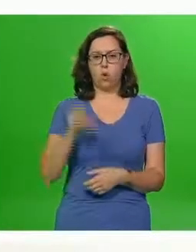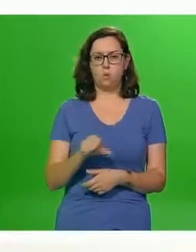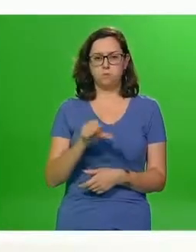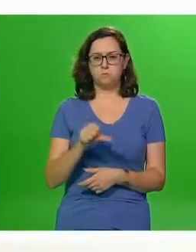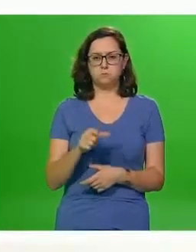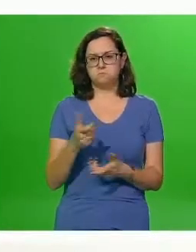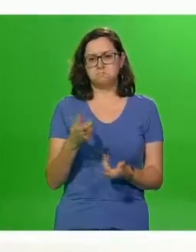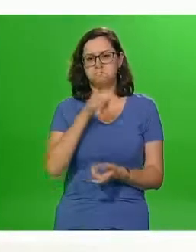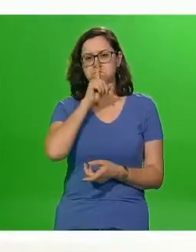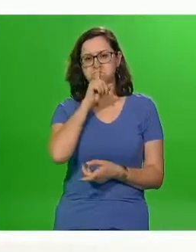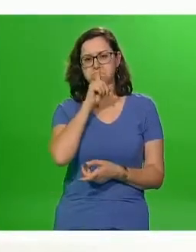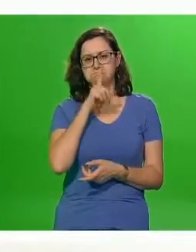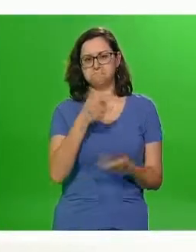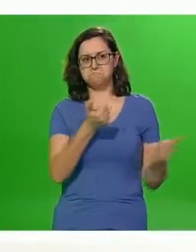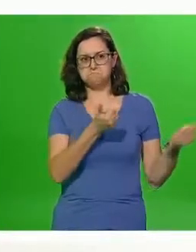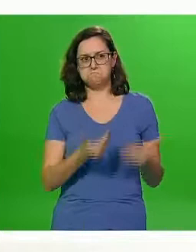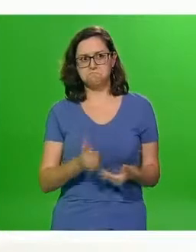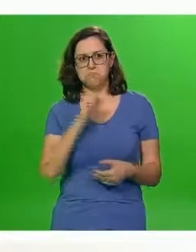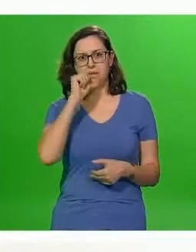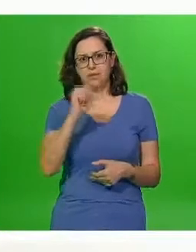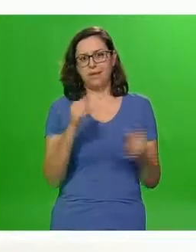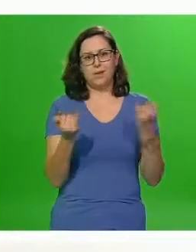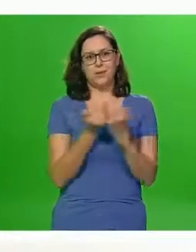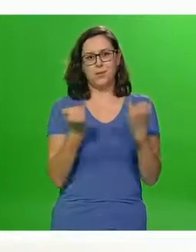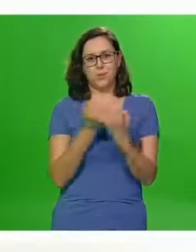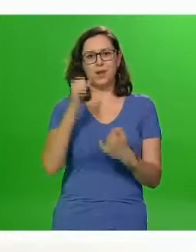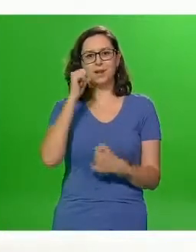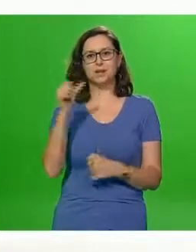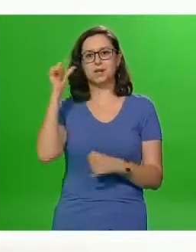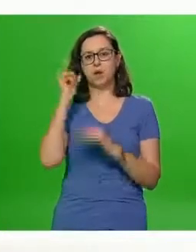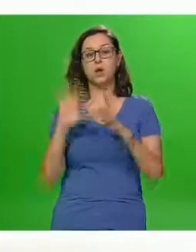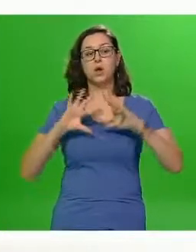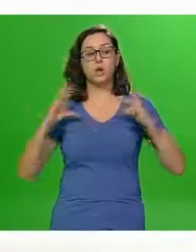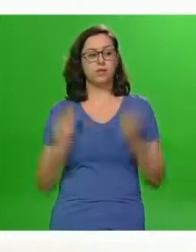eso este número es el mismo que reflejamos ayer, son